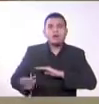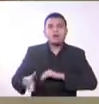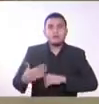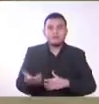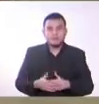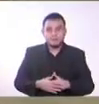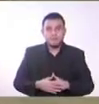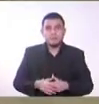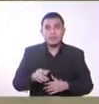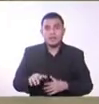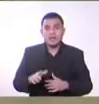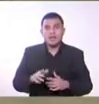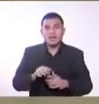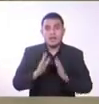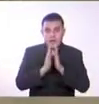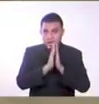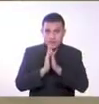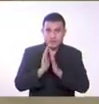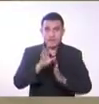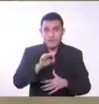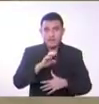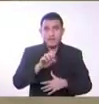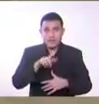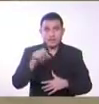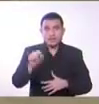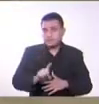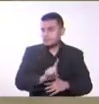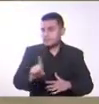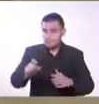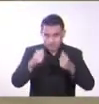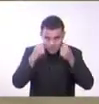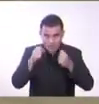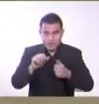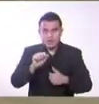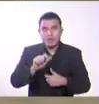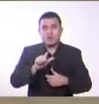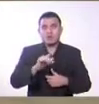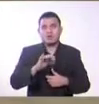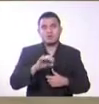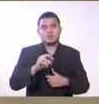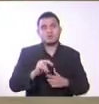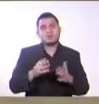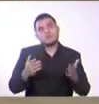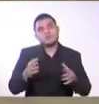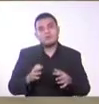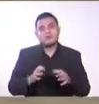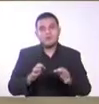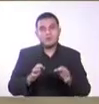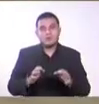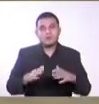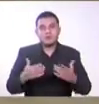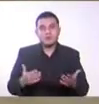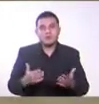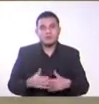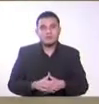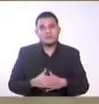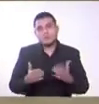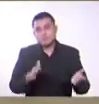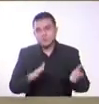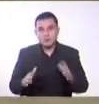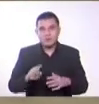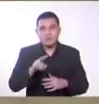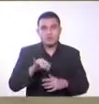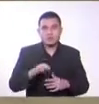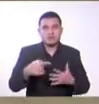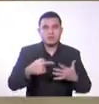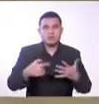evasión fiscal es penada. La elusión, como ya hemos dicho, es una forma de cubrir algún vacío de ley, por lo